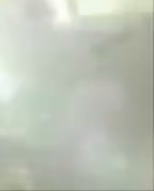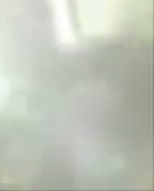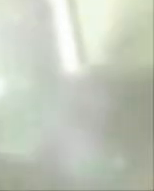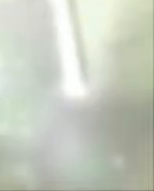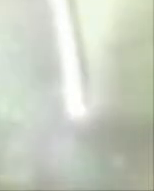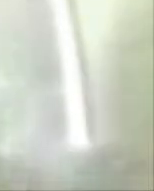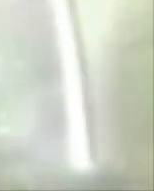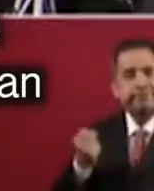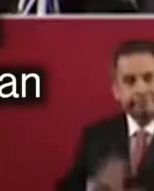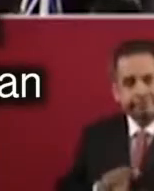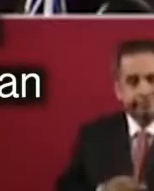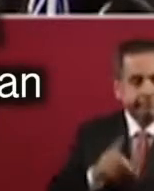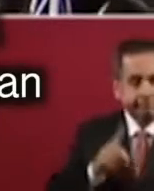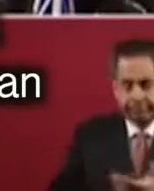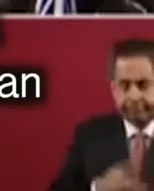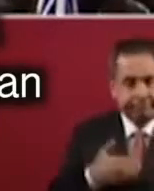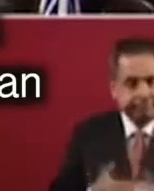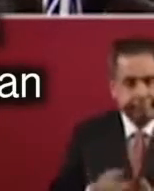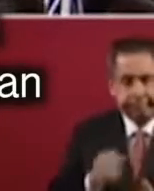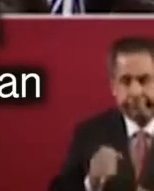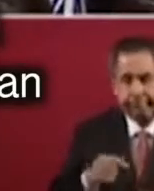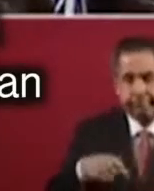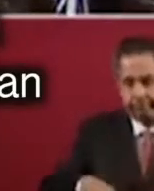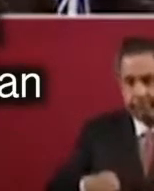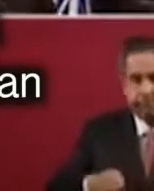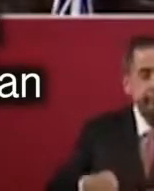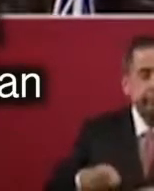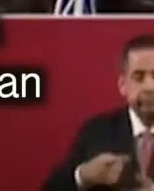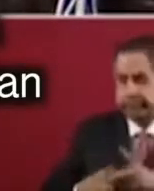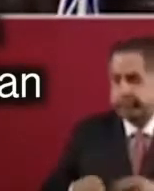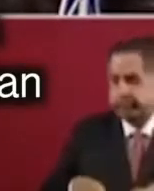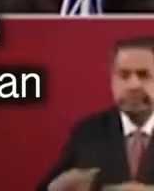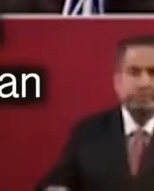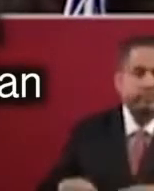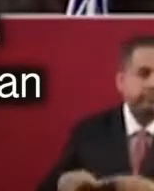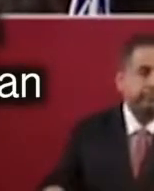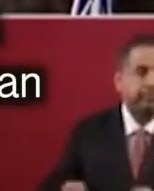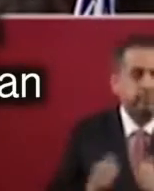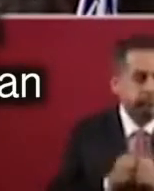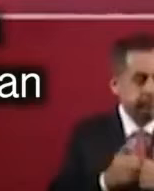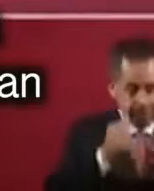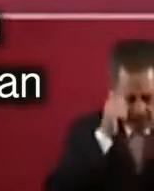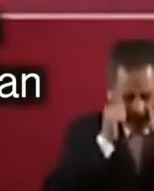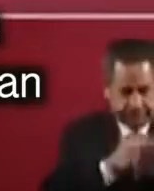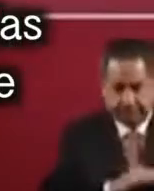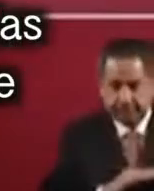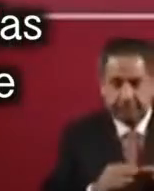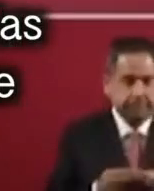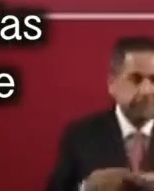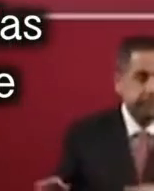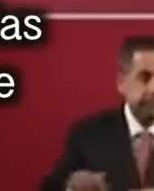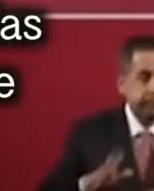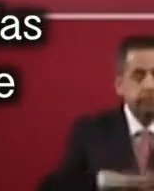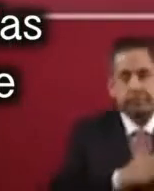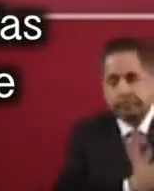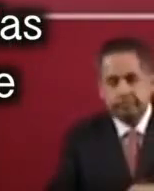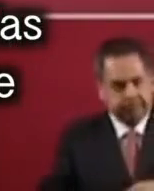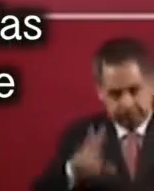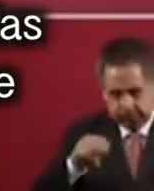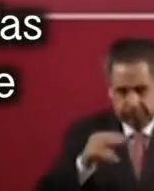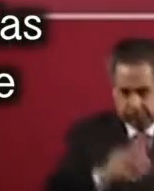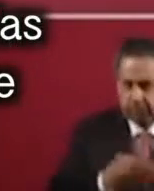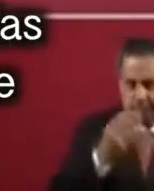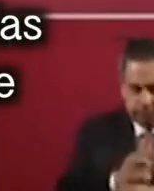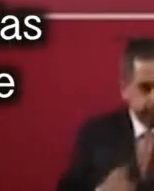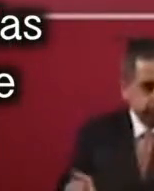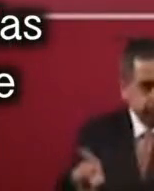horas. Gobernadores de diversos estados acudieron a una reunión con el secretario de Educación Pública, Esteban Moctezuma Barragán, a